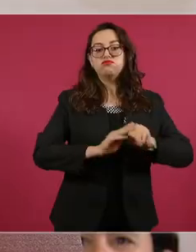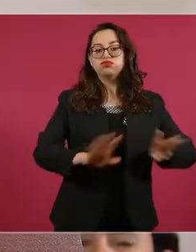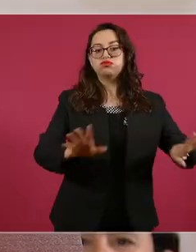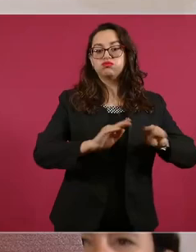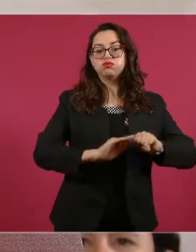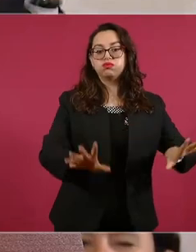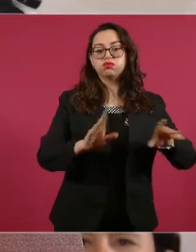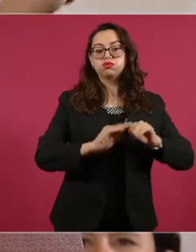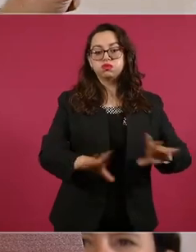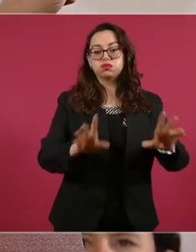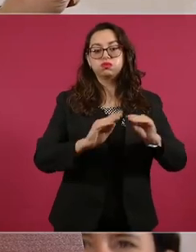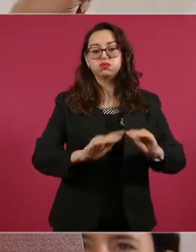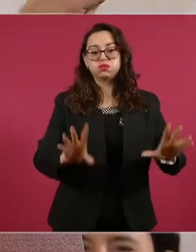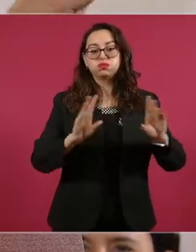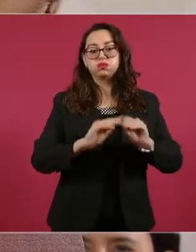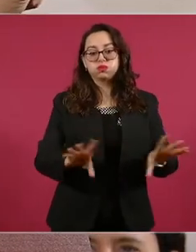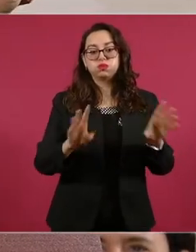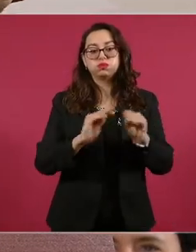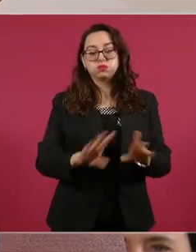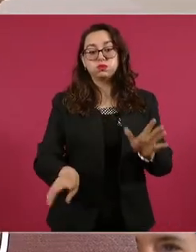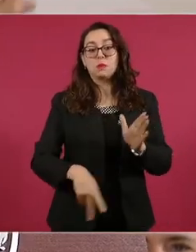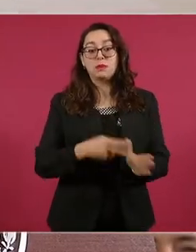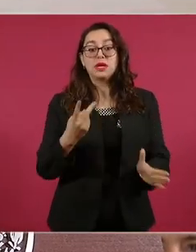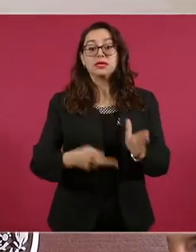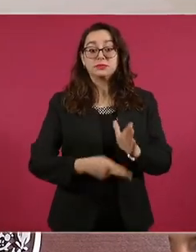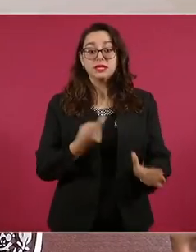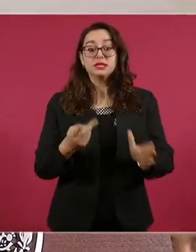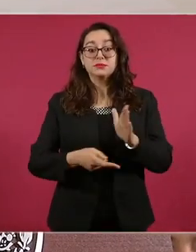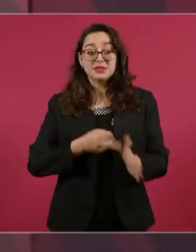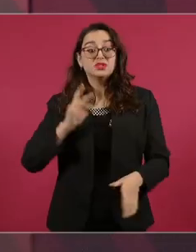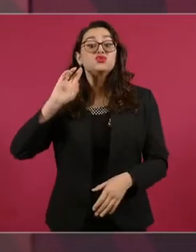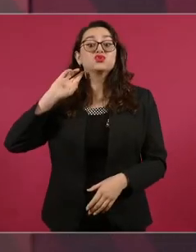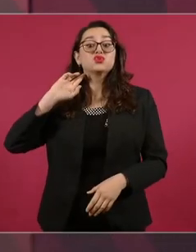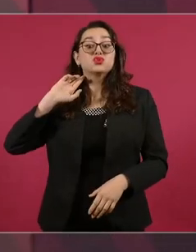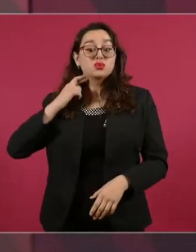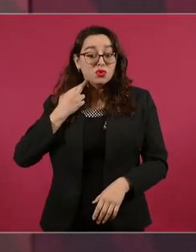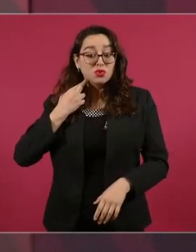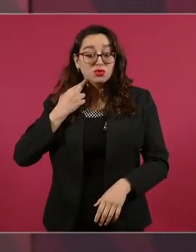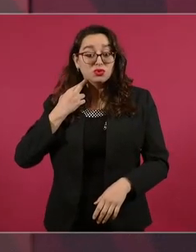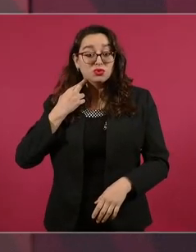y reproducen ese mensaje.